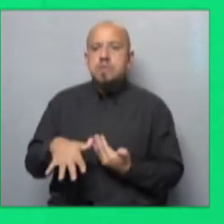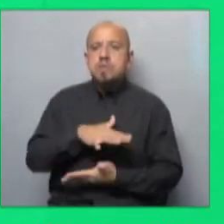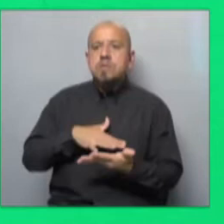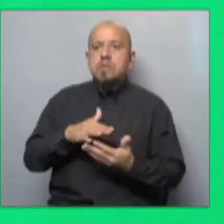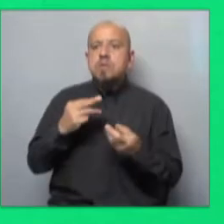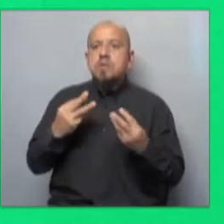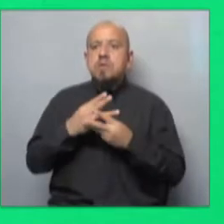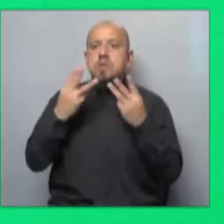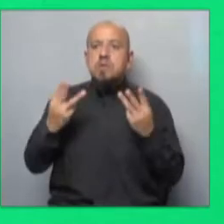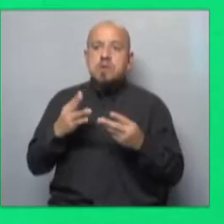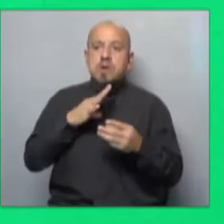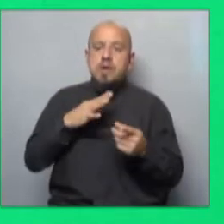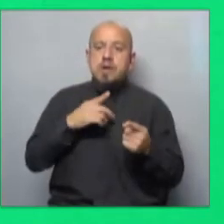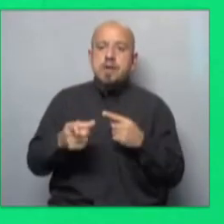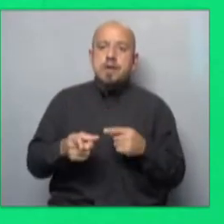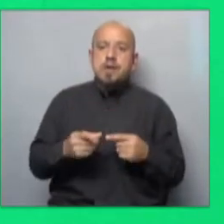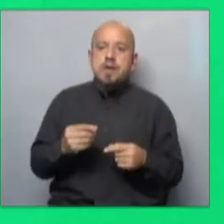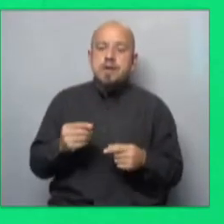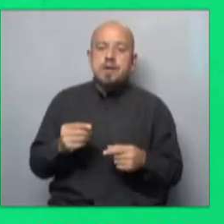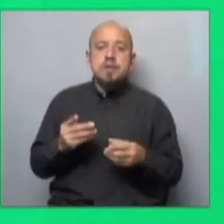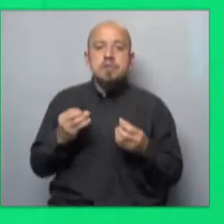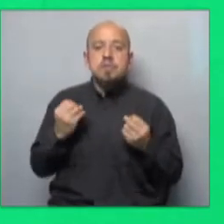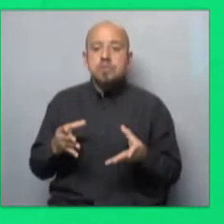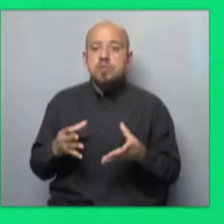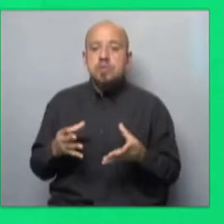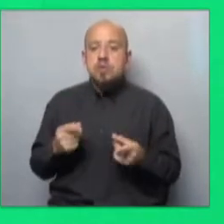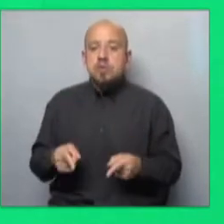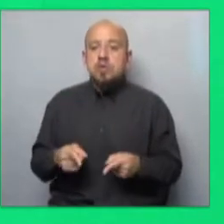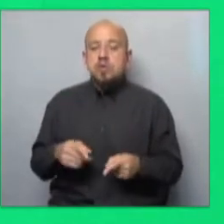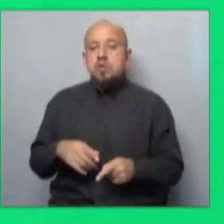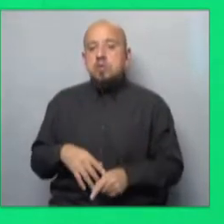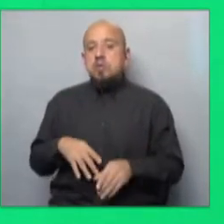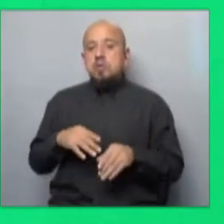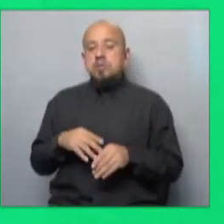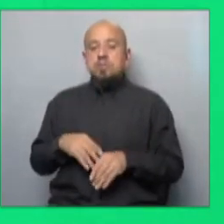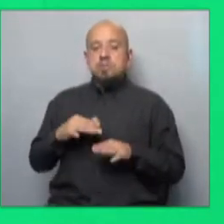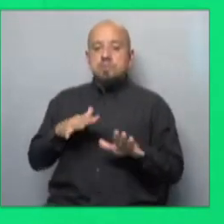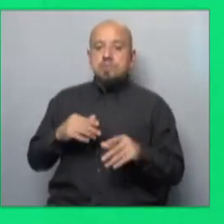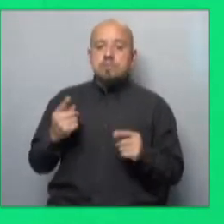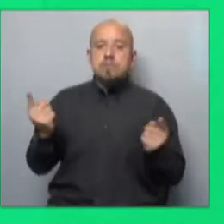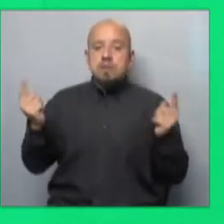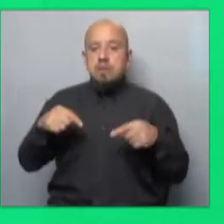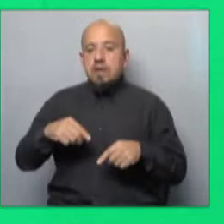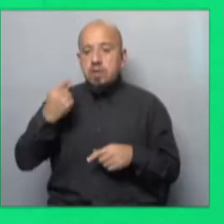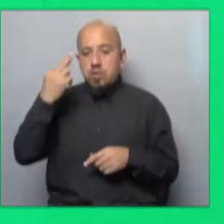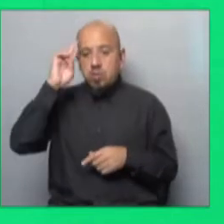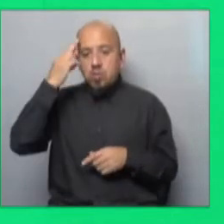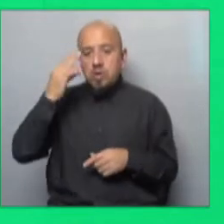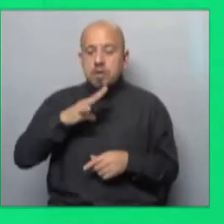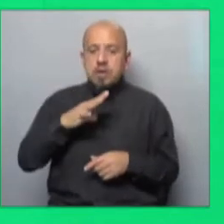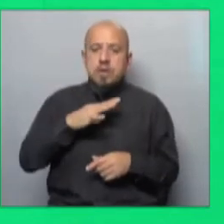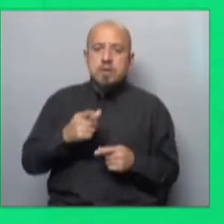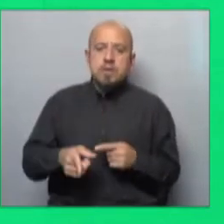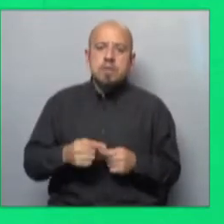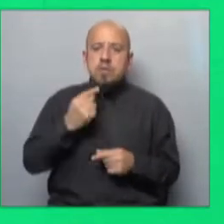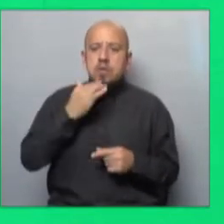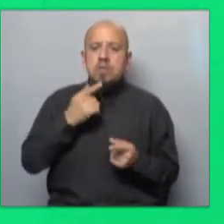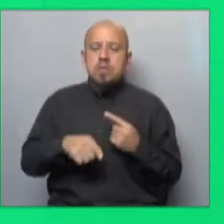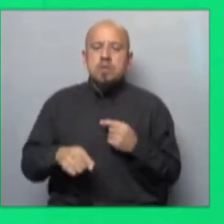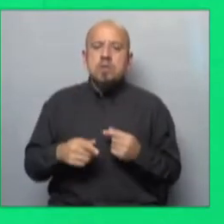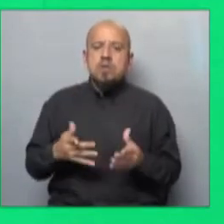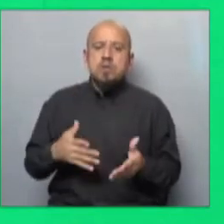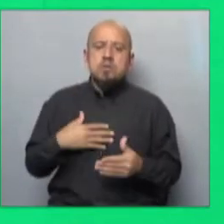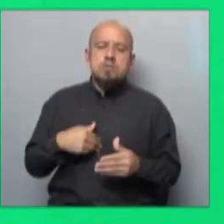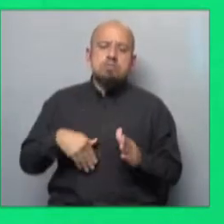general que se vivió en todo el país porque estos migrantes que estas personas que emigraban y que venían uruguay tuvieron que atravesar por ejemplo tramos